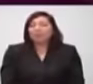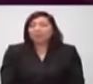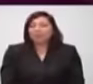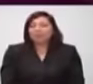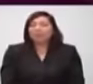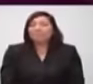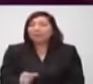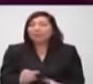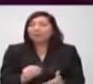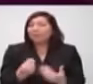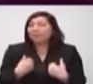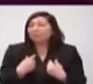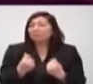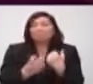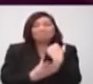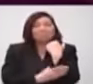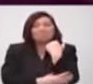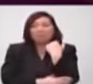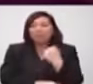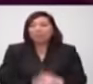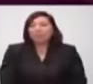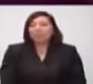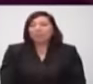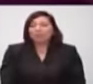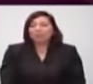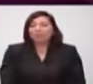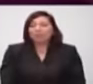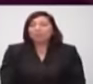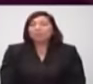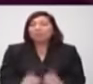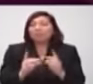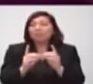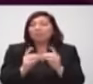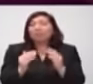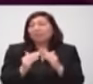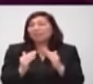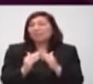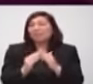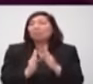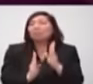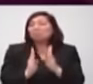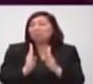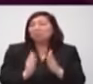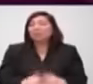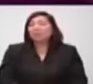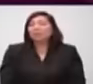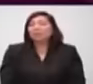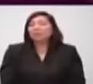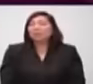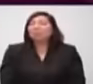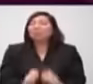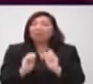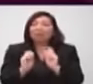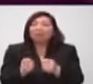sea, las personas que tienen menos recursos se les ha asignado estos departamentos que pueden permitir que también, o sea, haya una